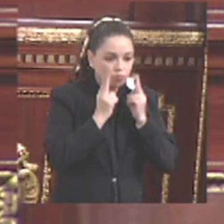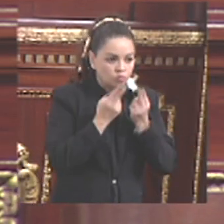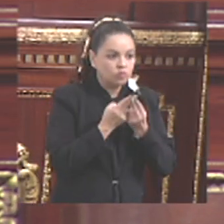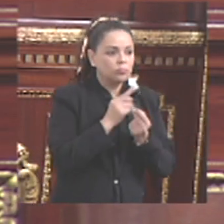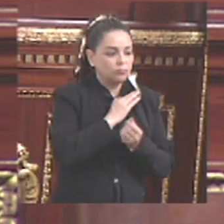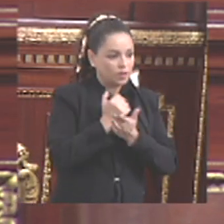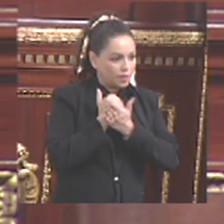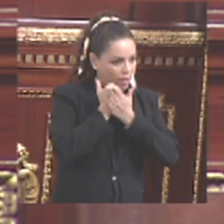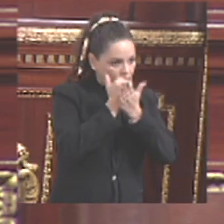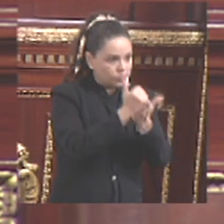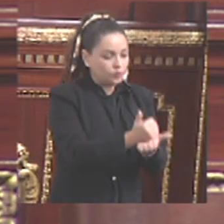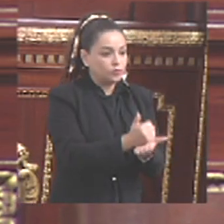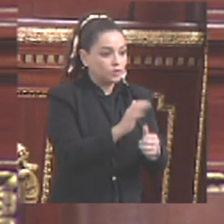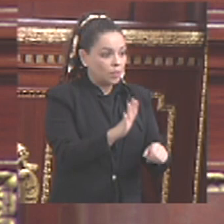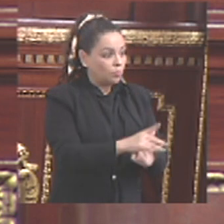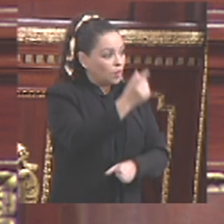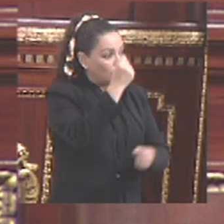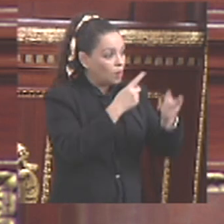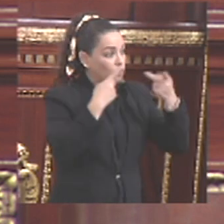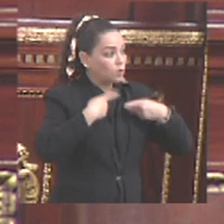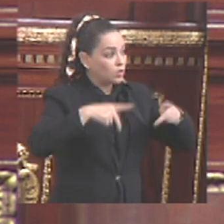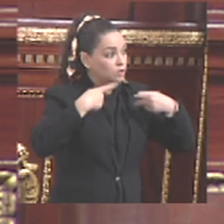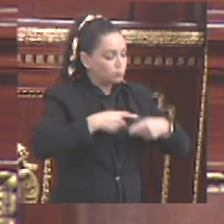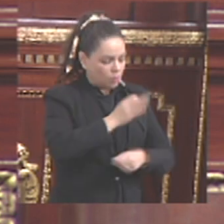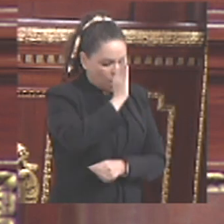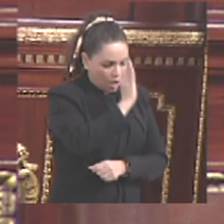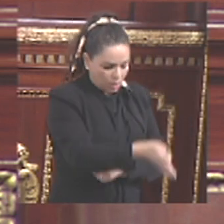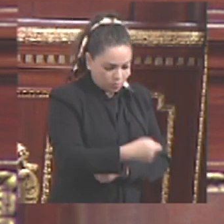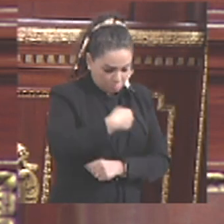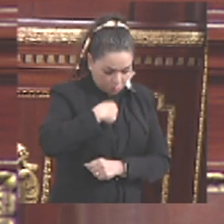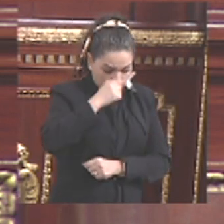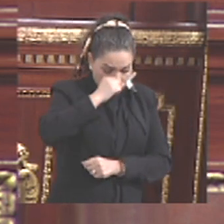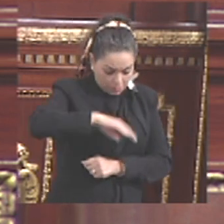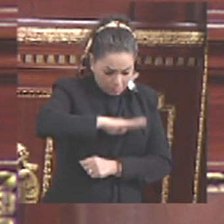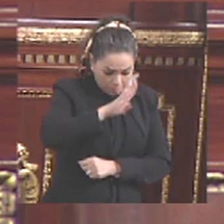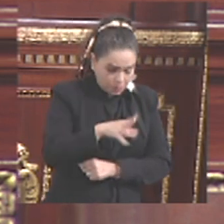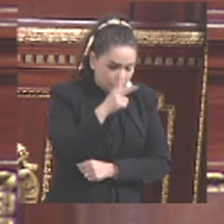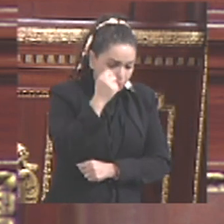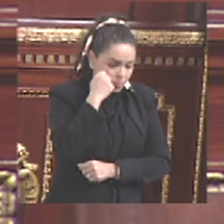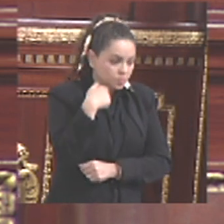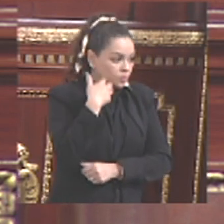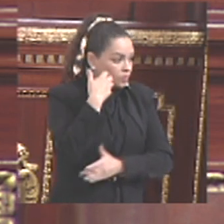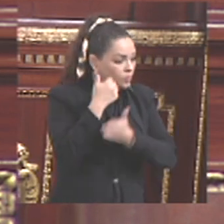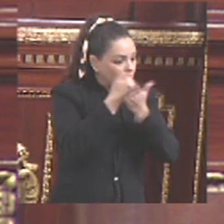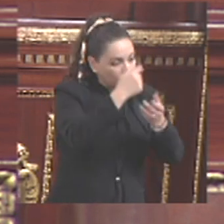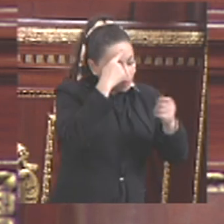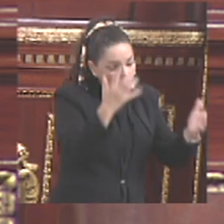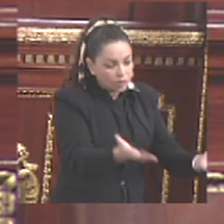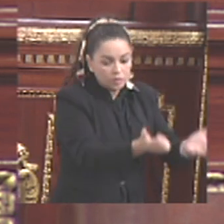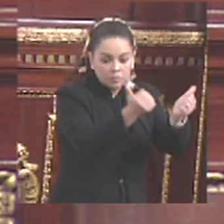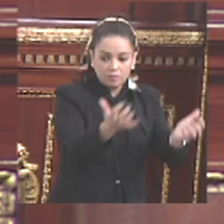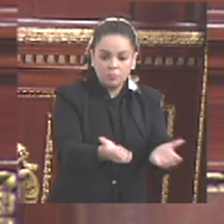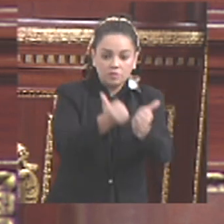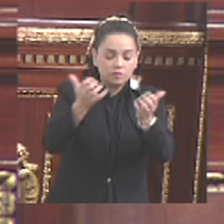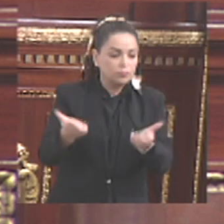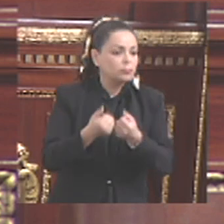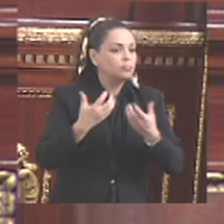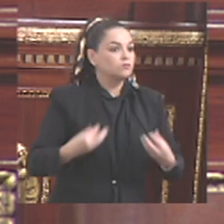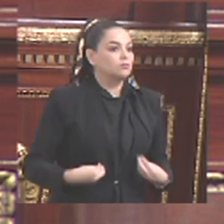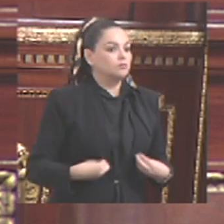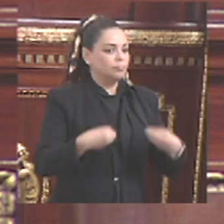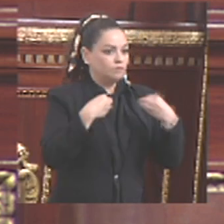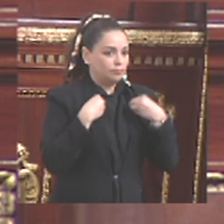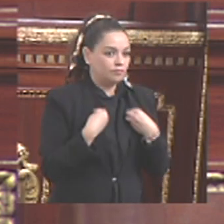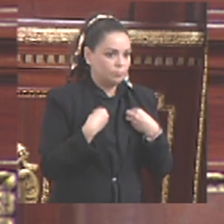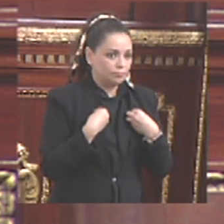de la solidaridad y para salvar las vidas de quienes más lo necesitaban. A todos los que ya no regresaron con sus seres queridos,